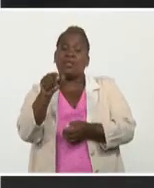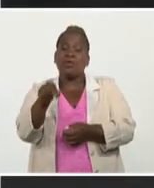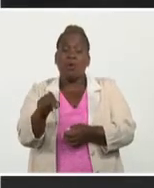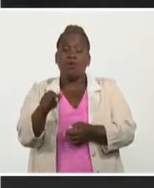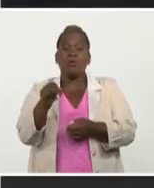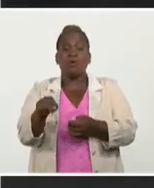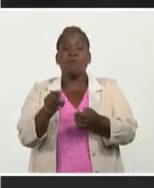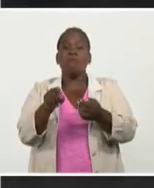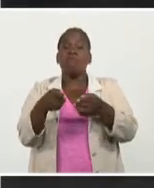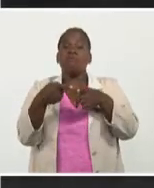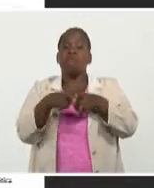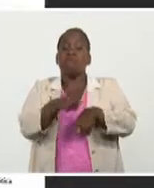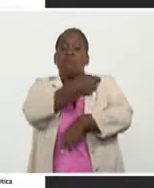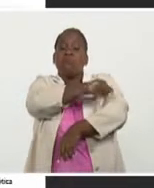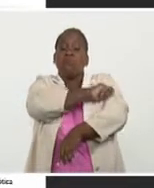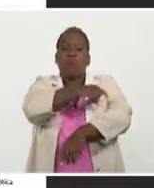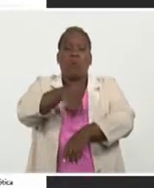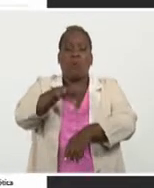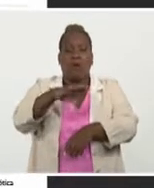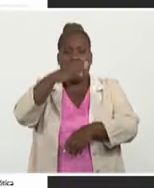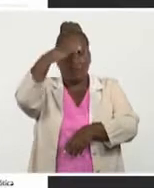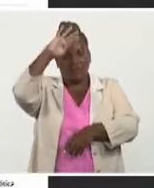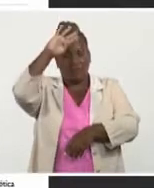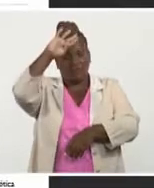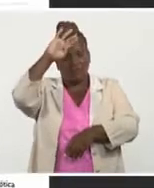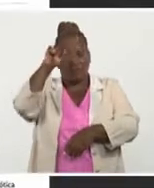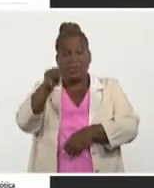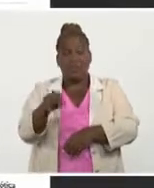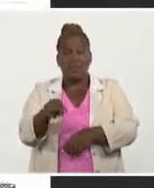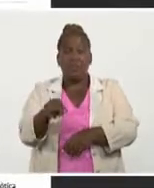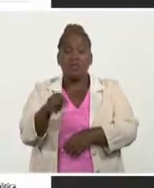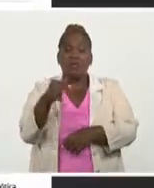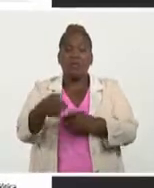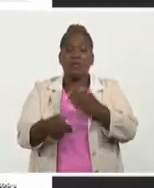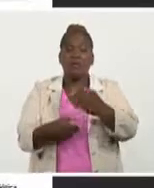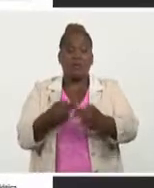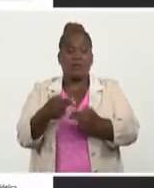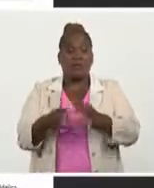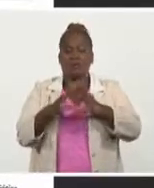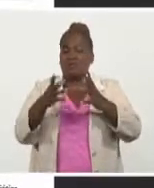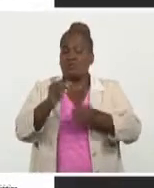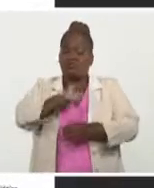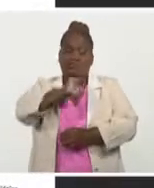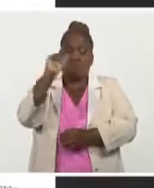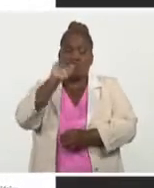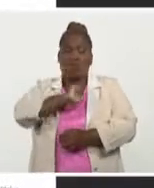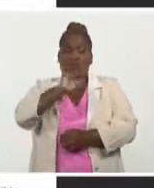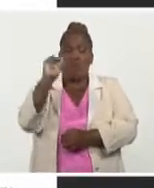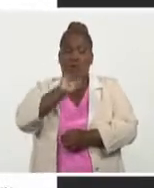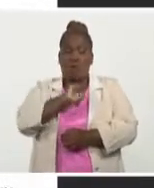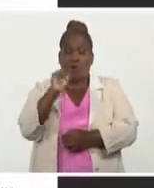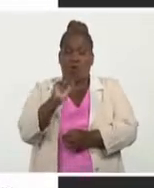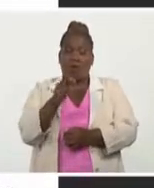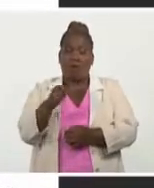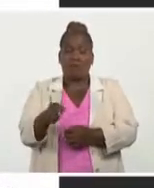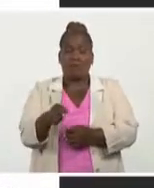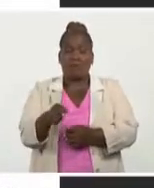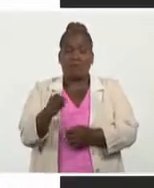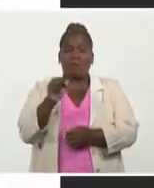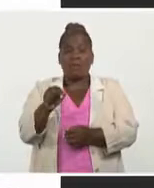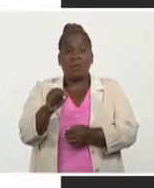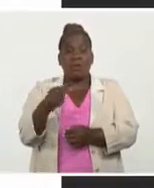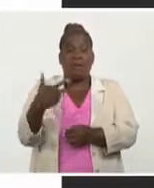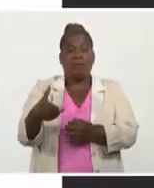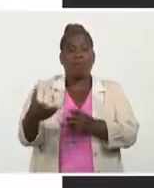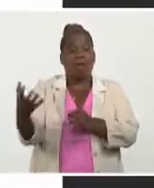su firmeza y compromiso con los principios revolucionarios que han hecho posible alcanzar este hito a pesar de las constantes amenazas